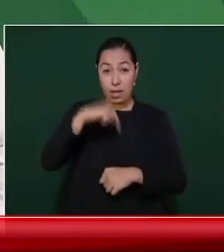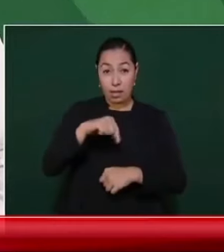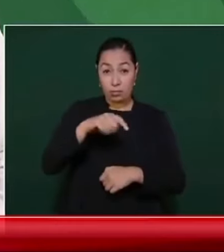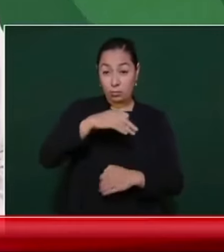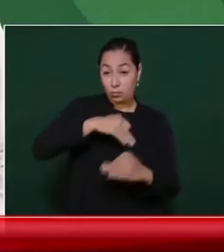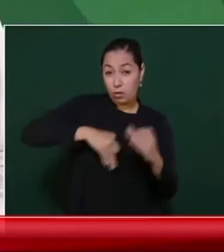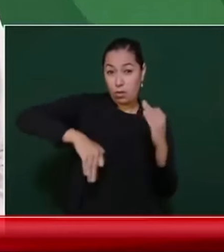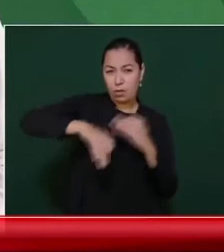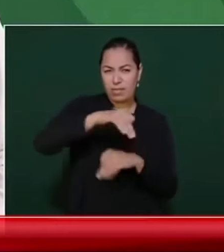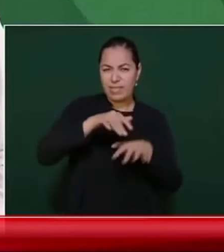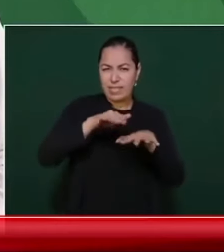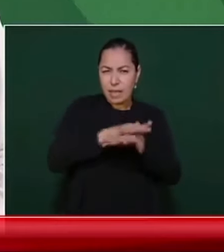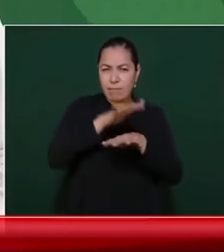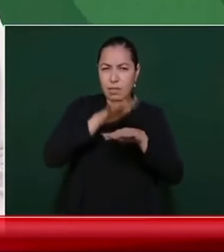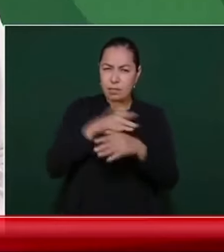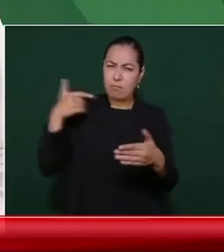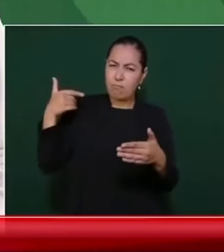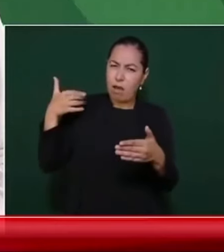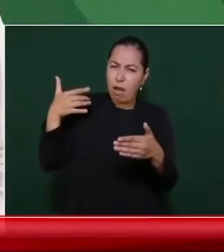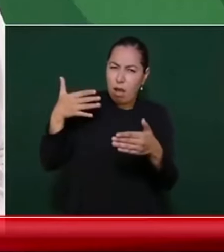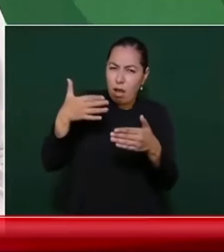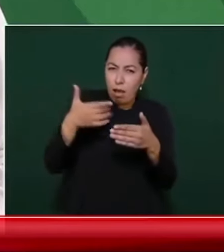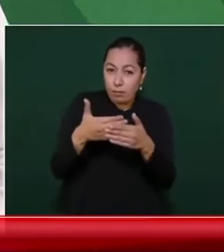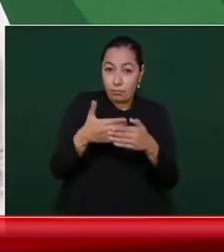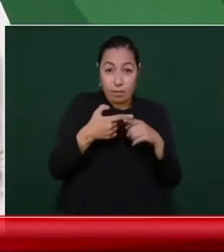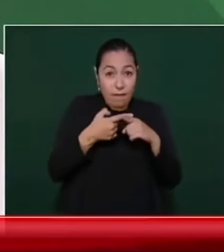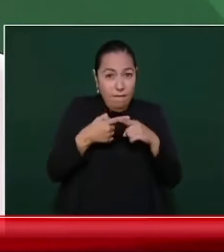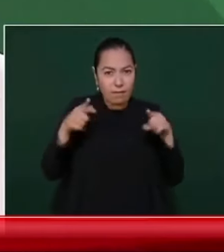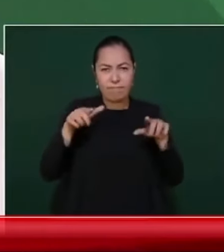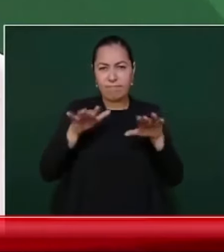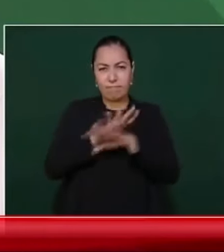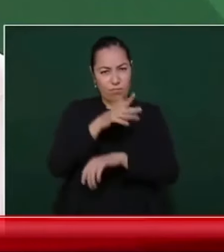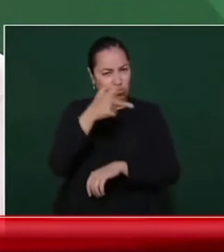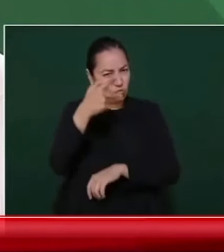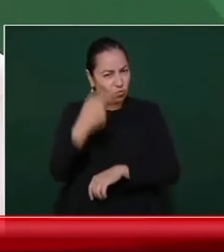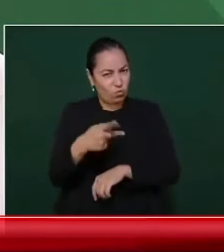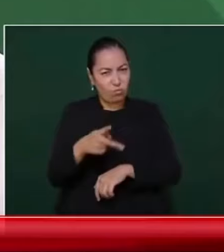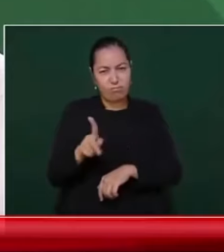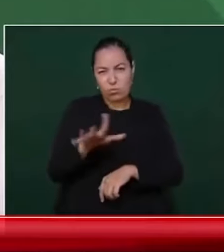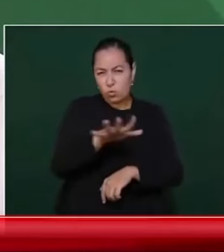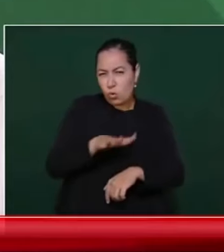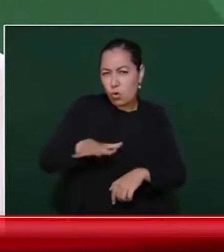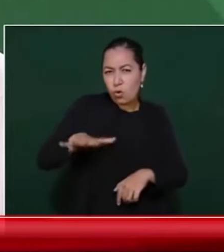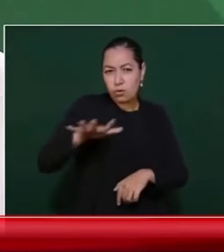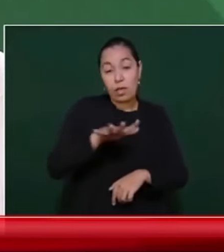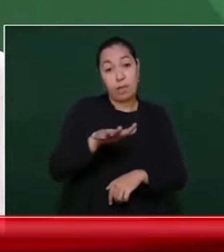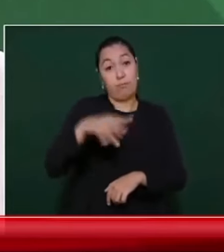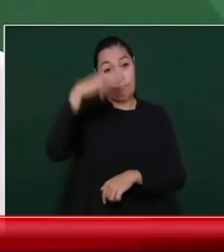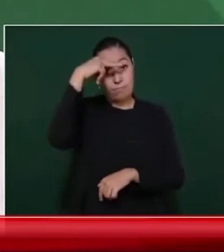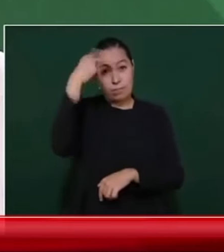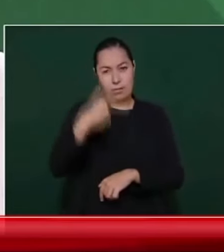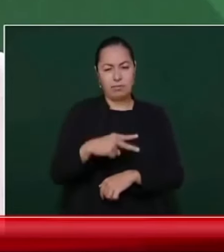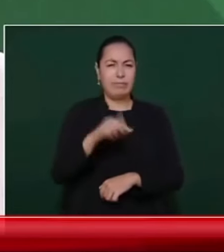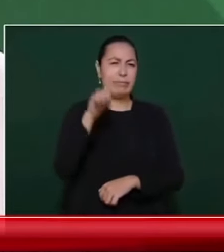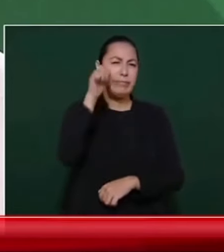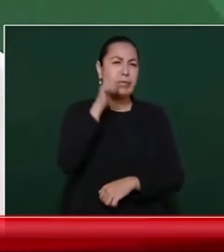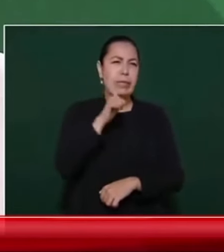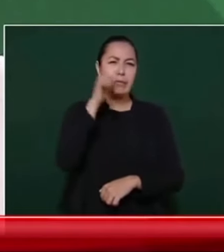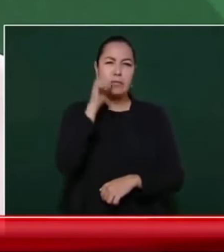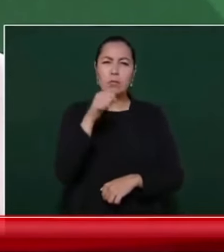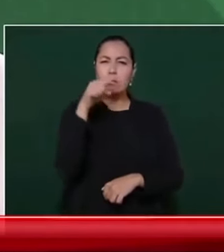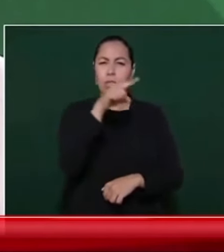y la vida pública de méjico siempre pensando en